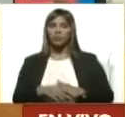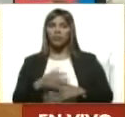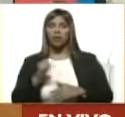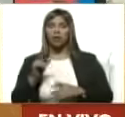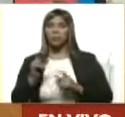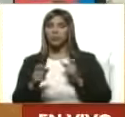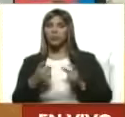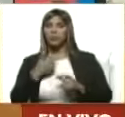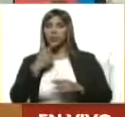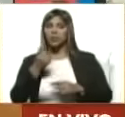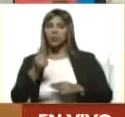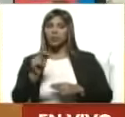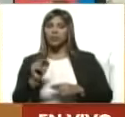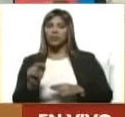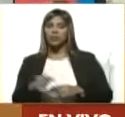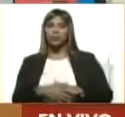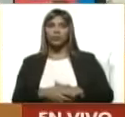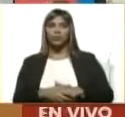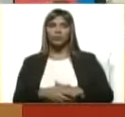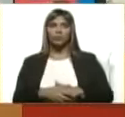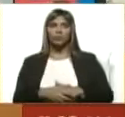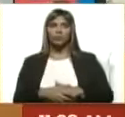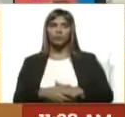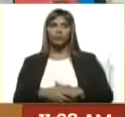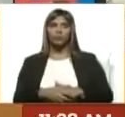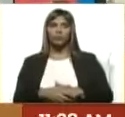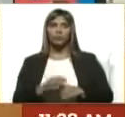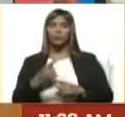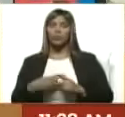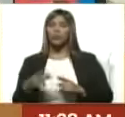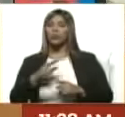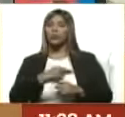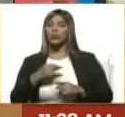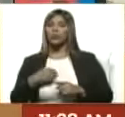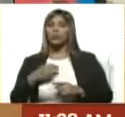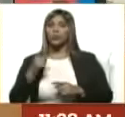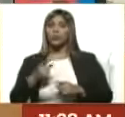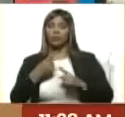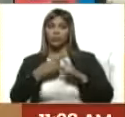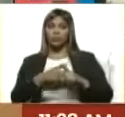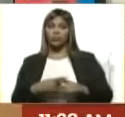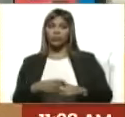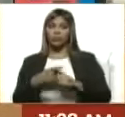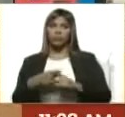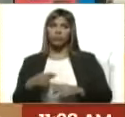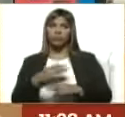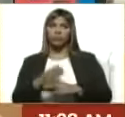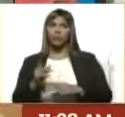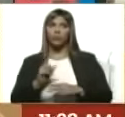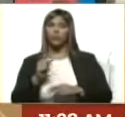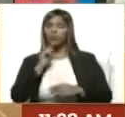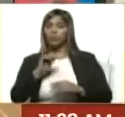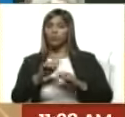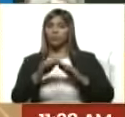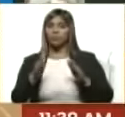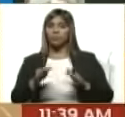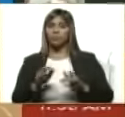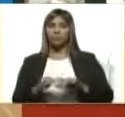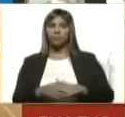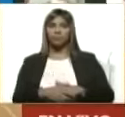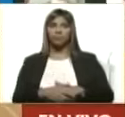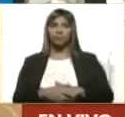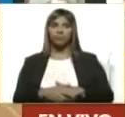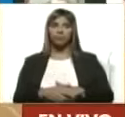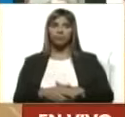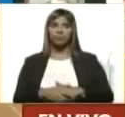puede votar en 10 segundos. ¿Eh? Pero nosotros tenemos que hacer el conteo desde el recorrido, no solo frente a la máquina. No